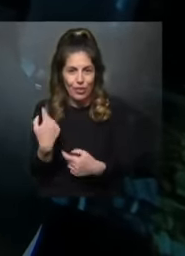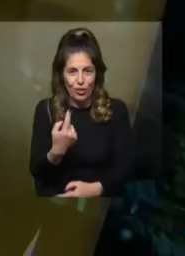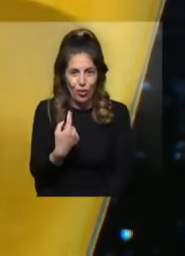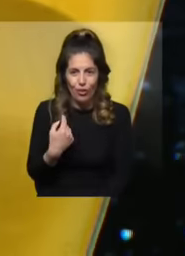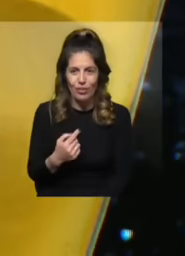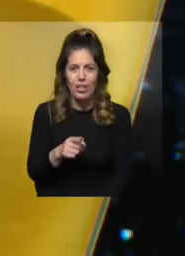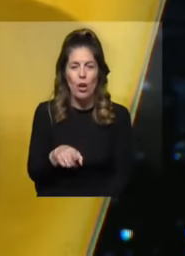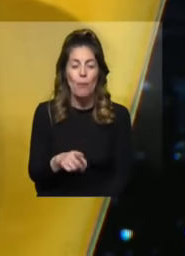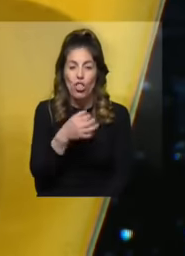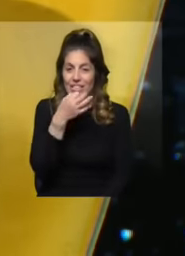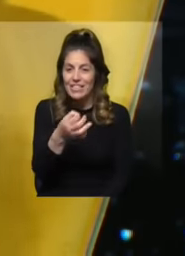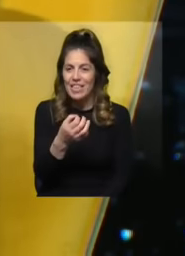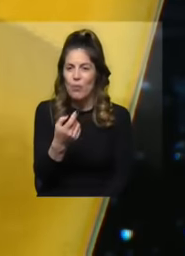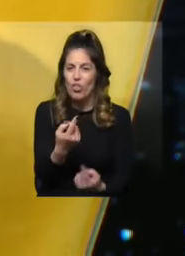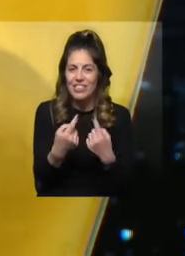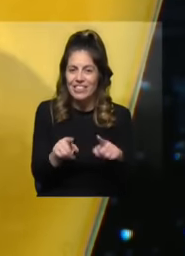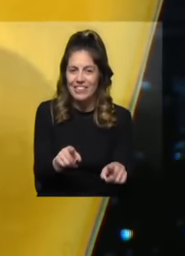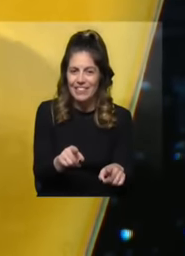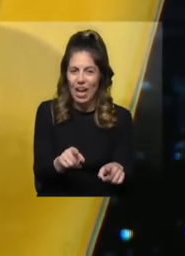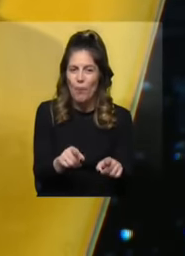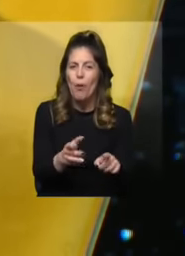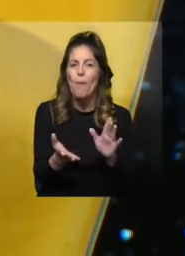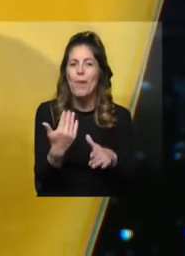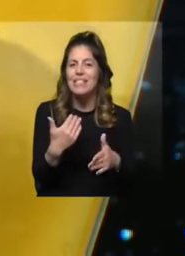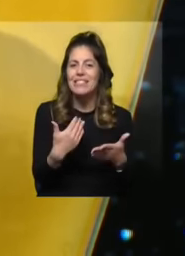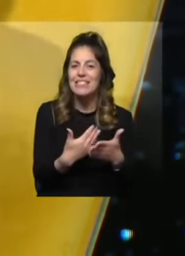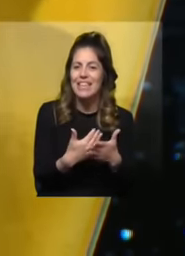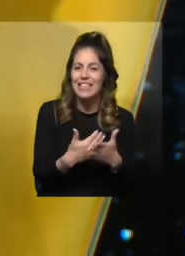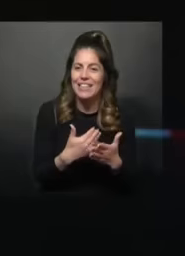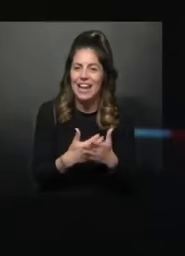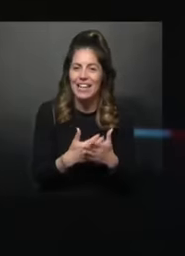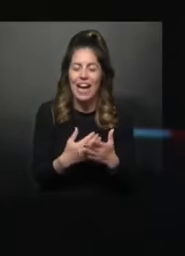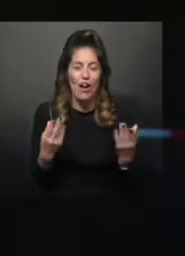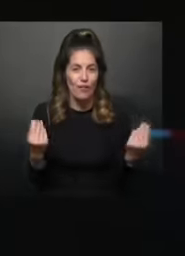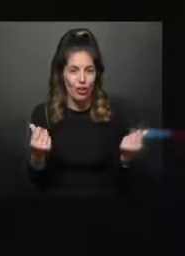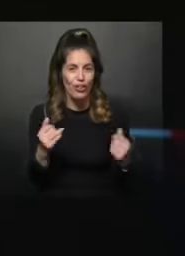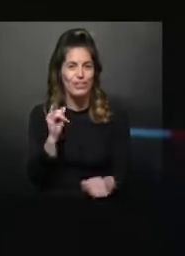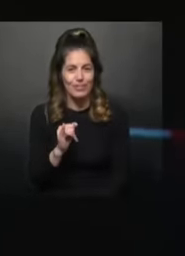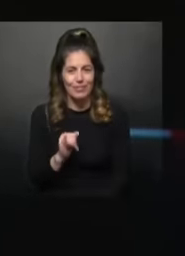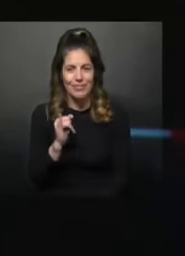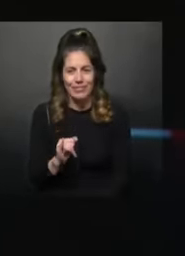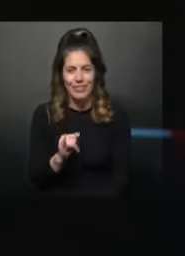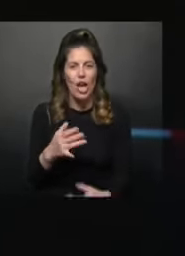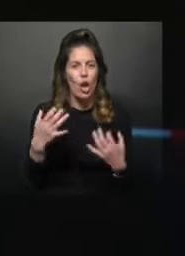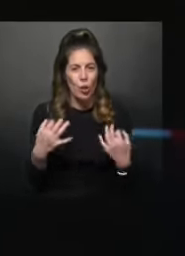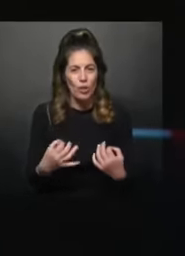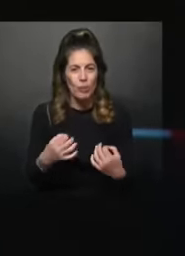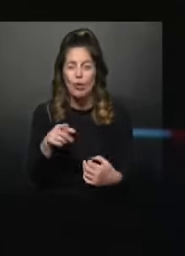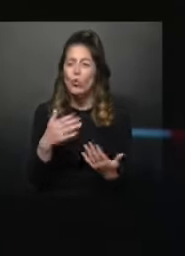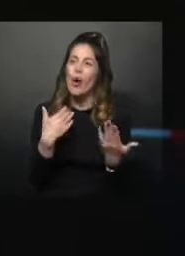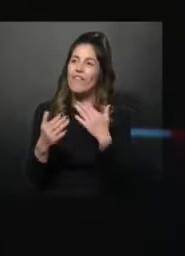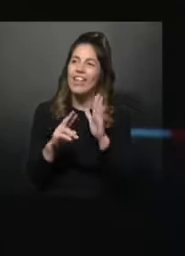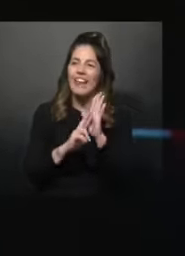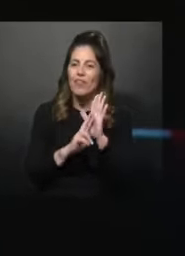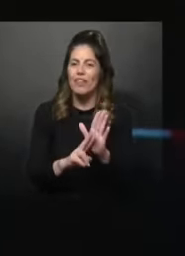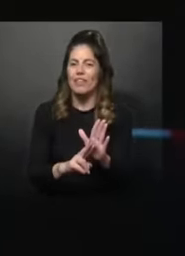vos ahí sos distinto, vos estuviste más agarrada con el folclore. Al palo el folclore, sí. Justamente, cuando tú hablas de